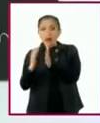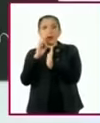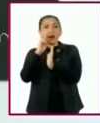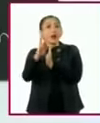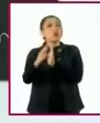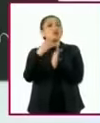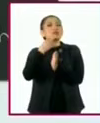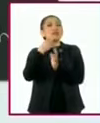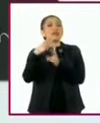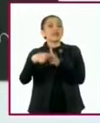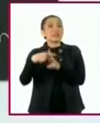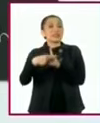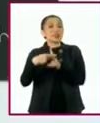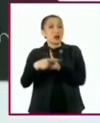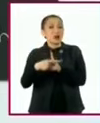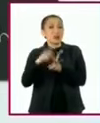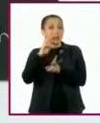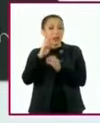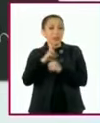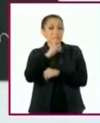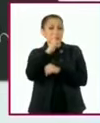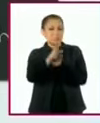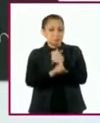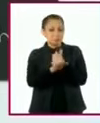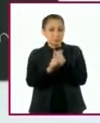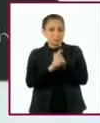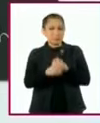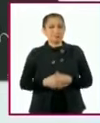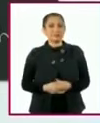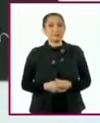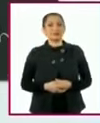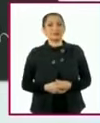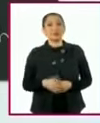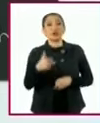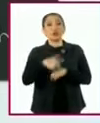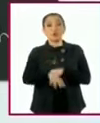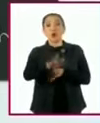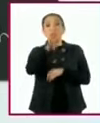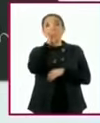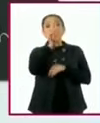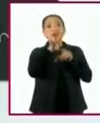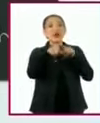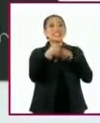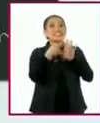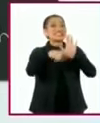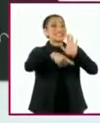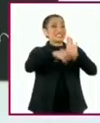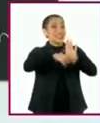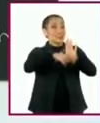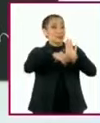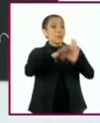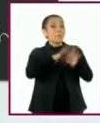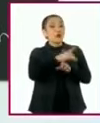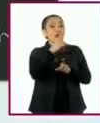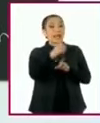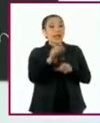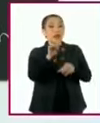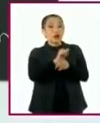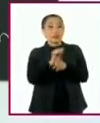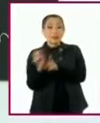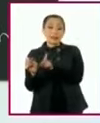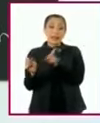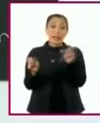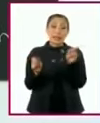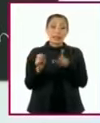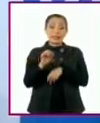división. Resolvamos el problema. El número 4 es un número negativo porque el móvil está orientado